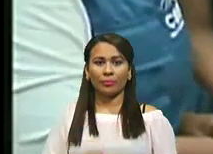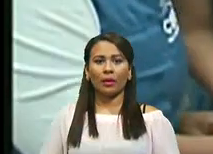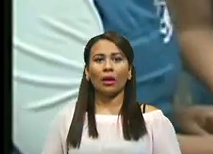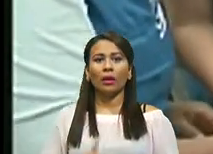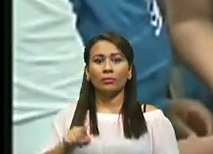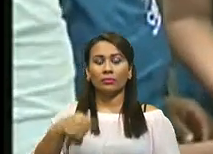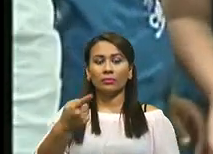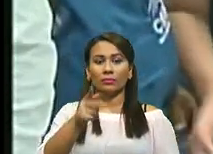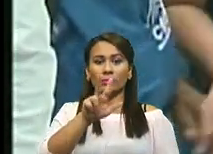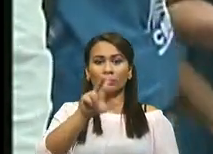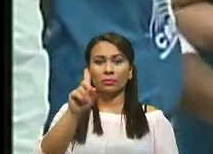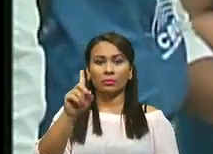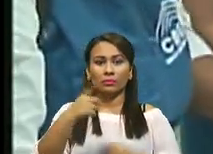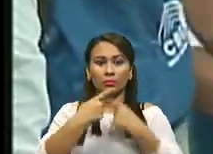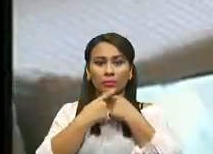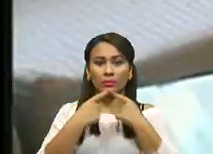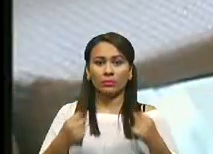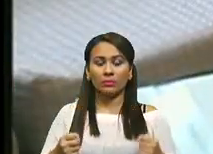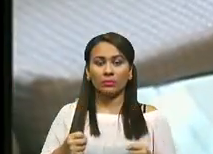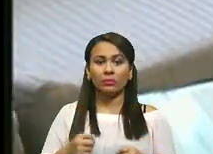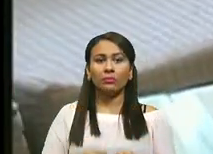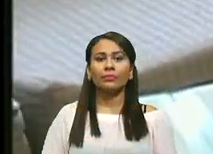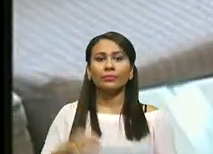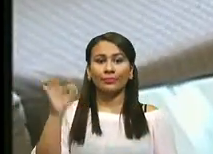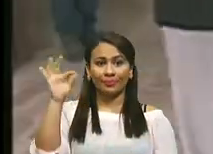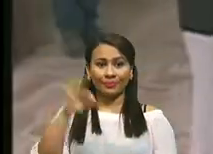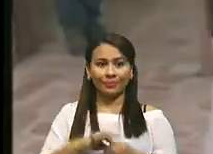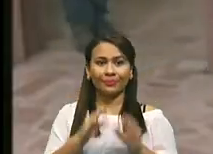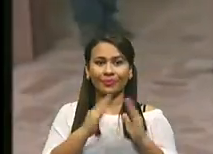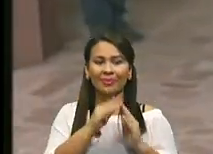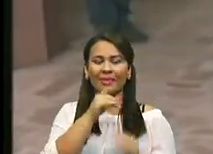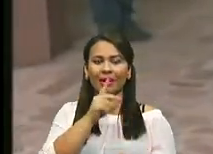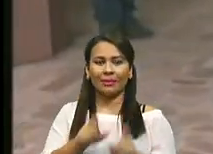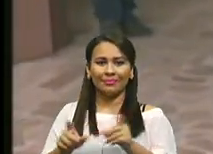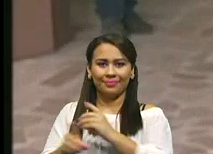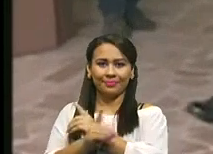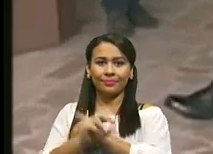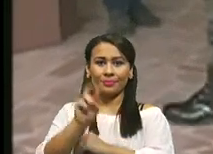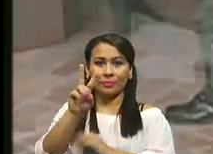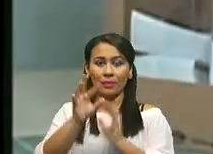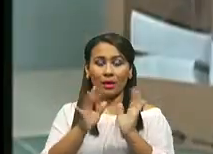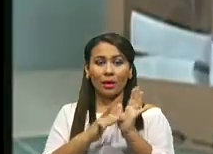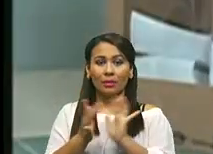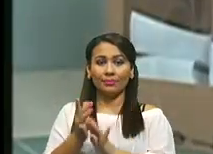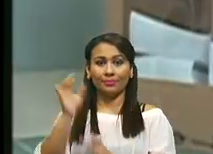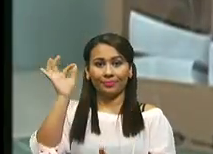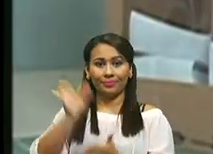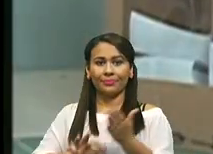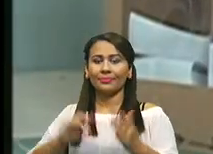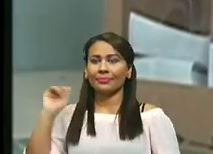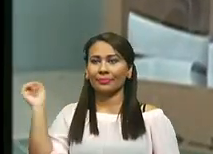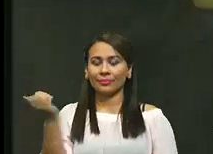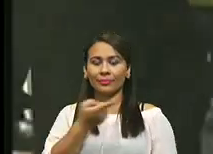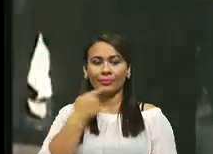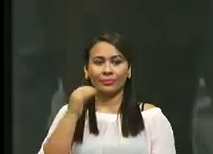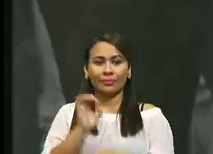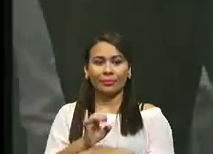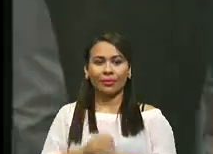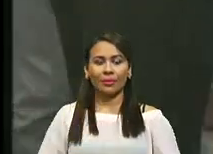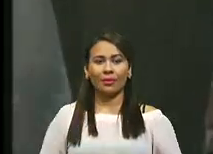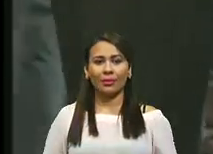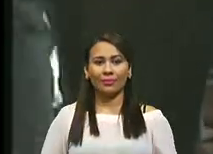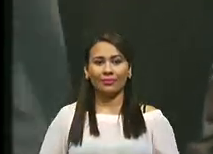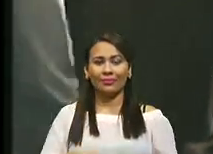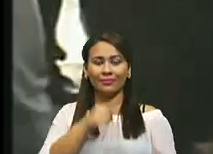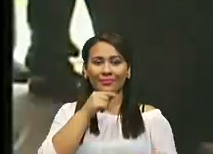El 31 de marzo se llevará a cabo el voto en casa y el domingo 2 de abril será la votación general.